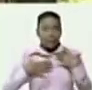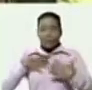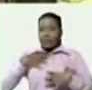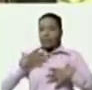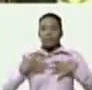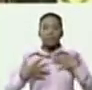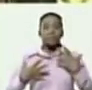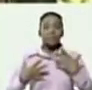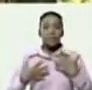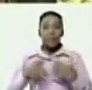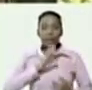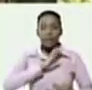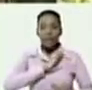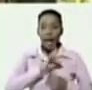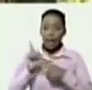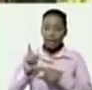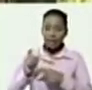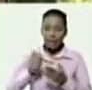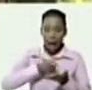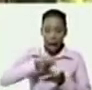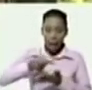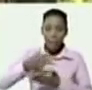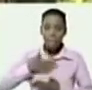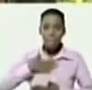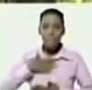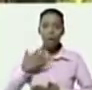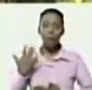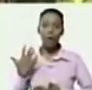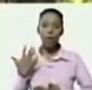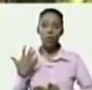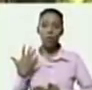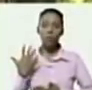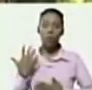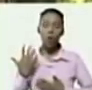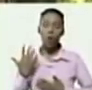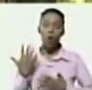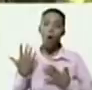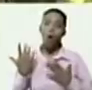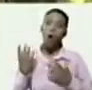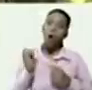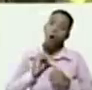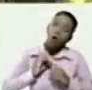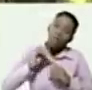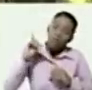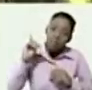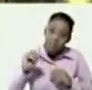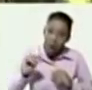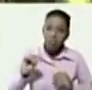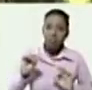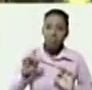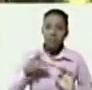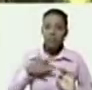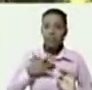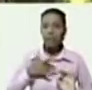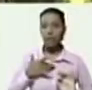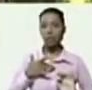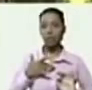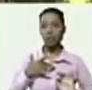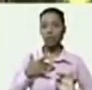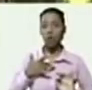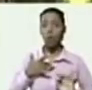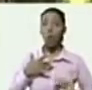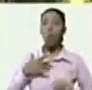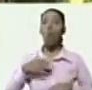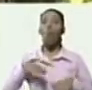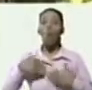al tener esa pluma en mis manos. ¿O fue la misma sensación cuando estuvimos allá